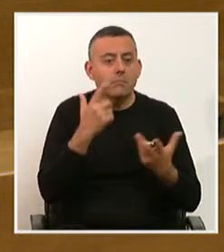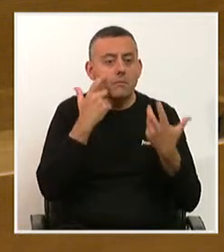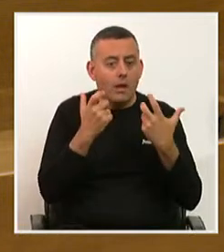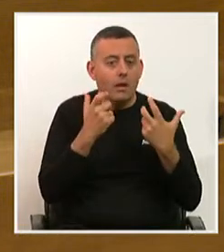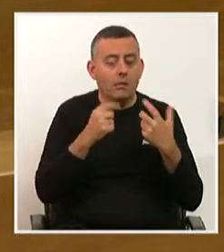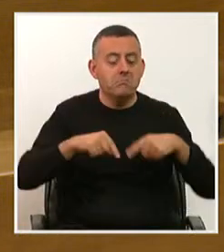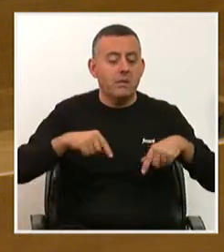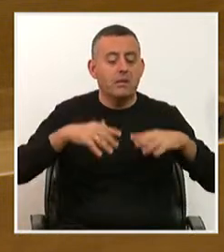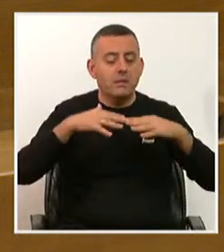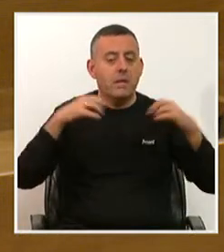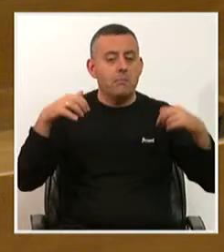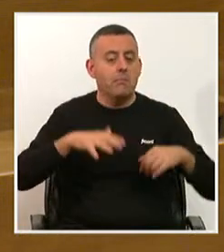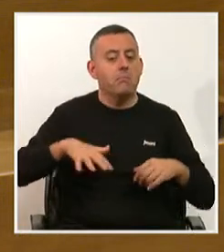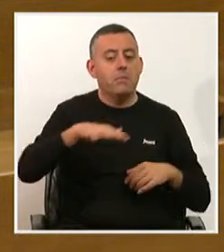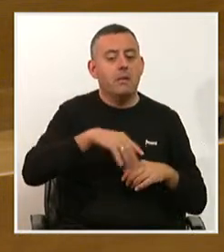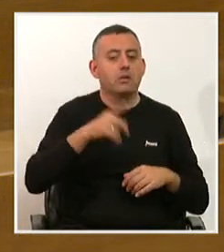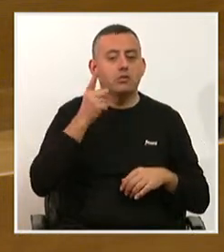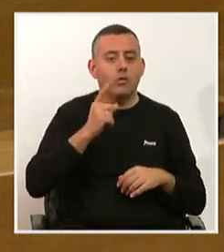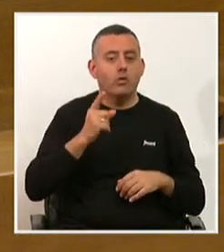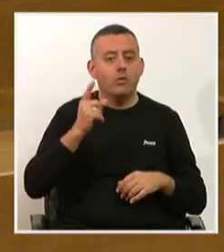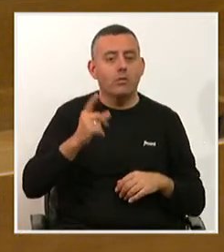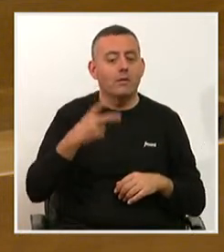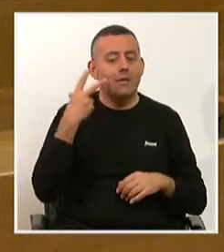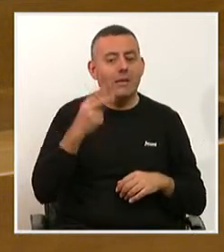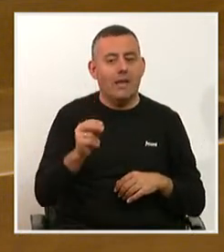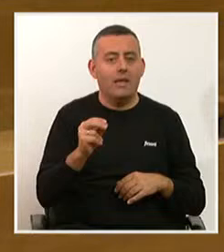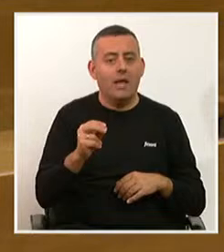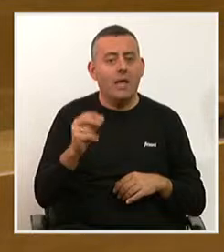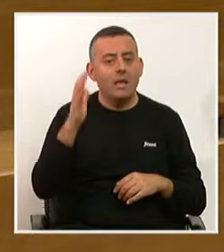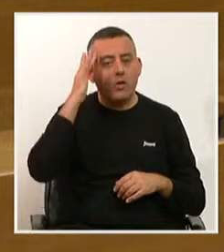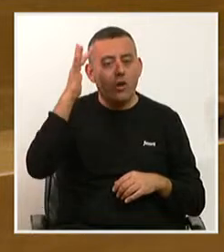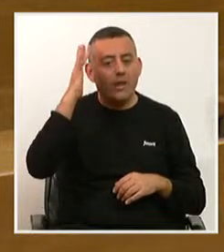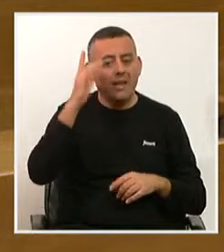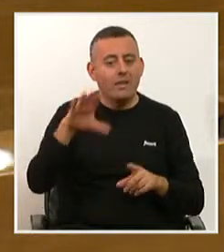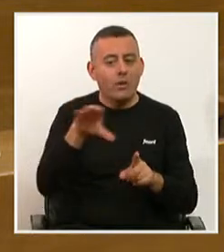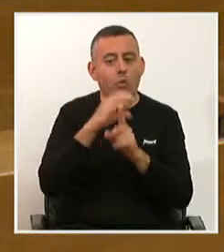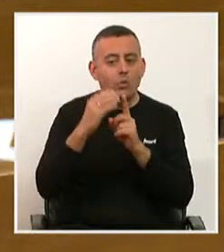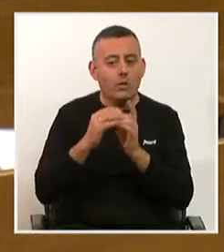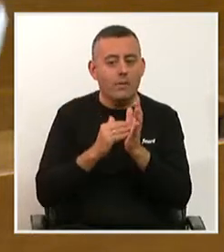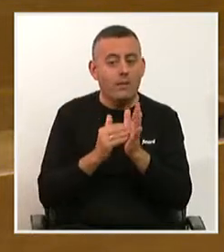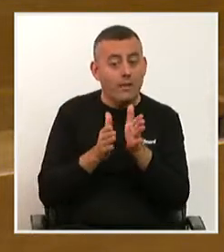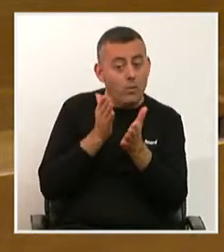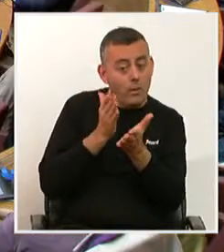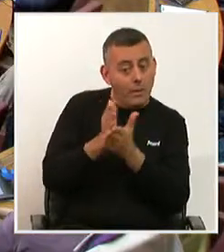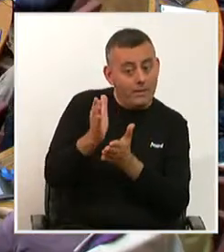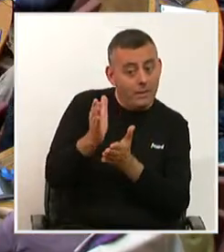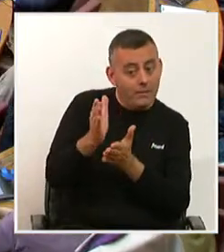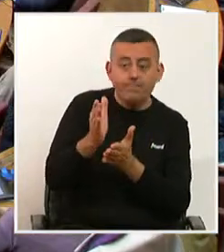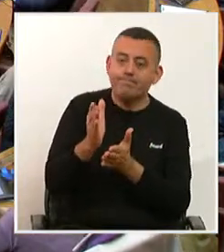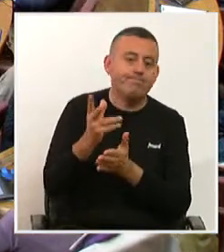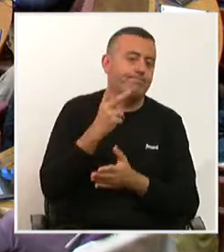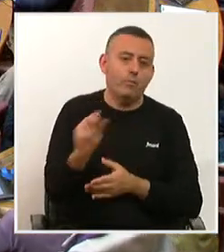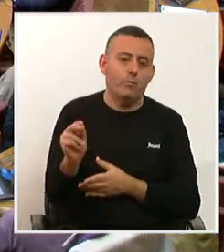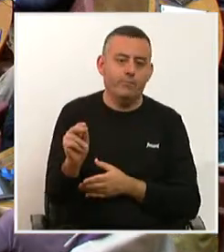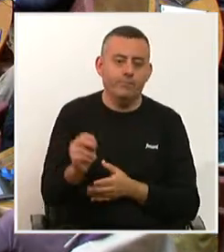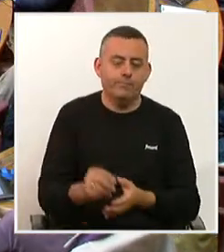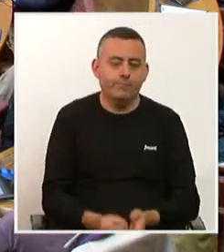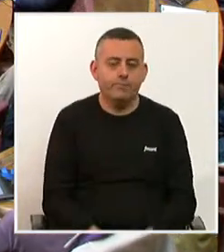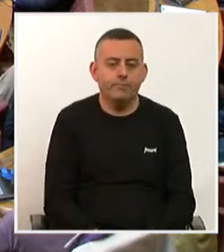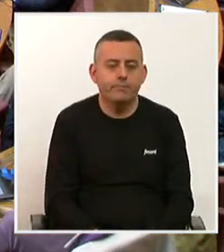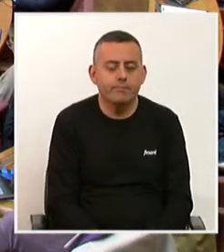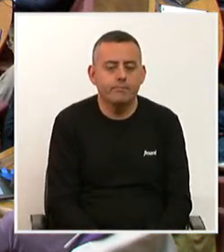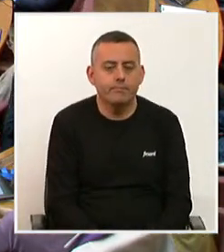SP quega ideológicamente una esencial de la cultura valenciana Muchas